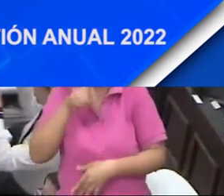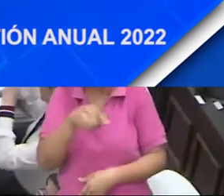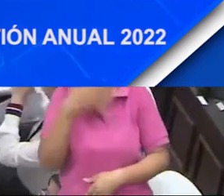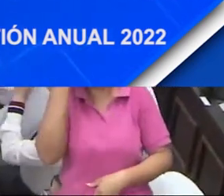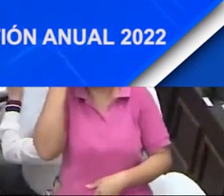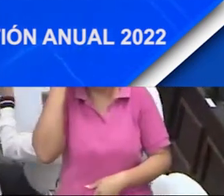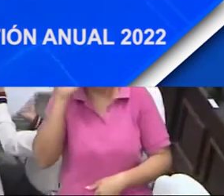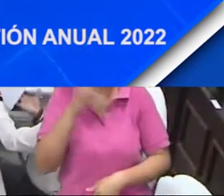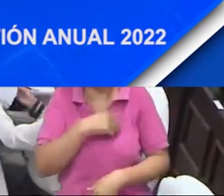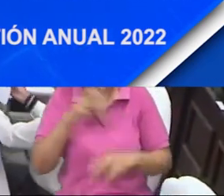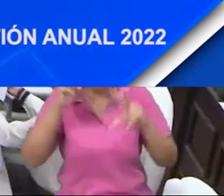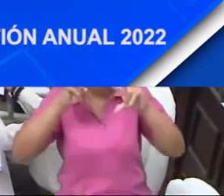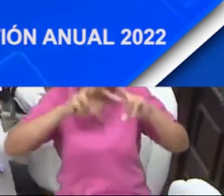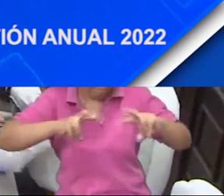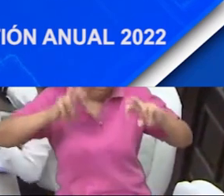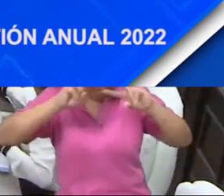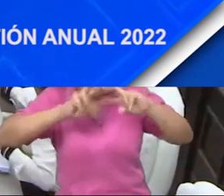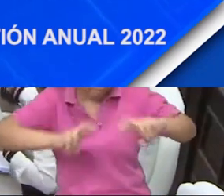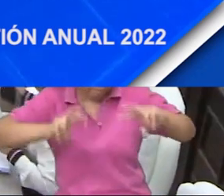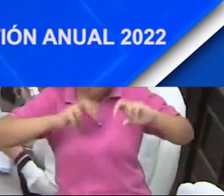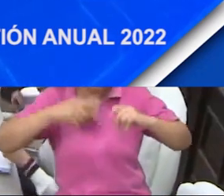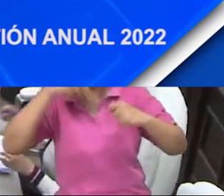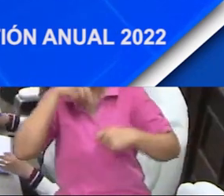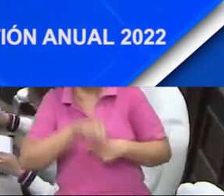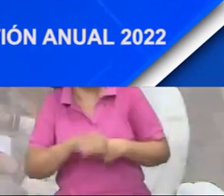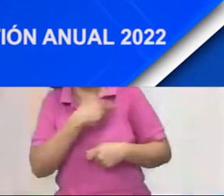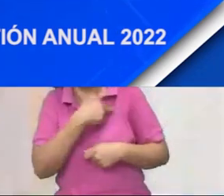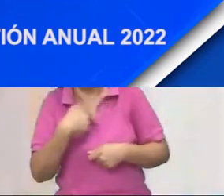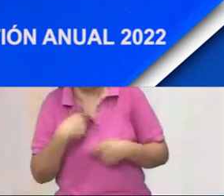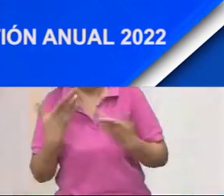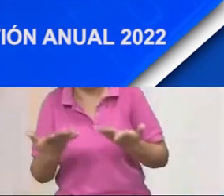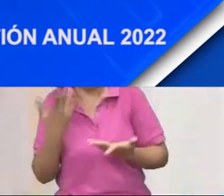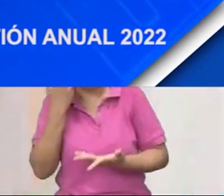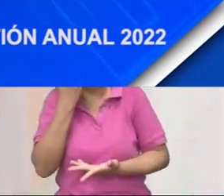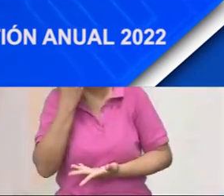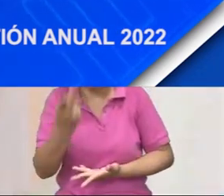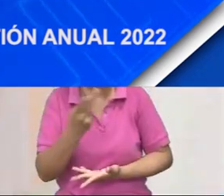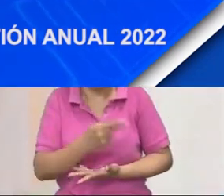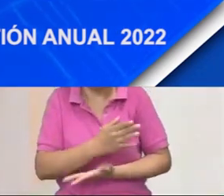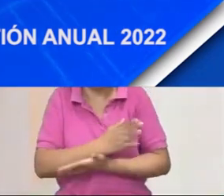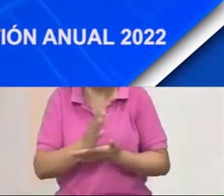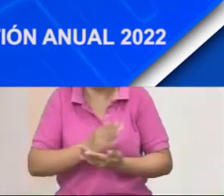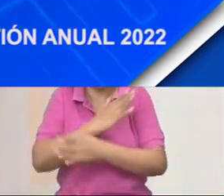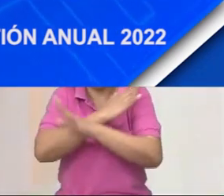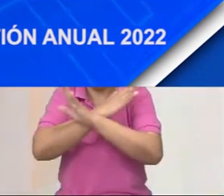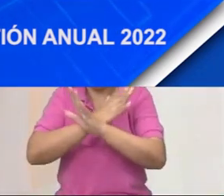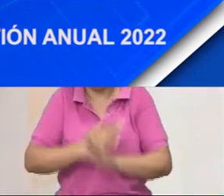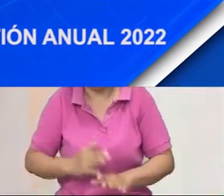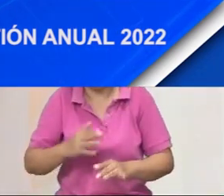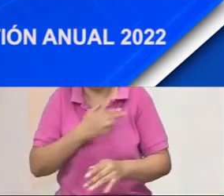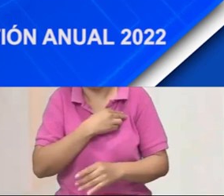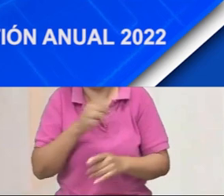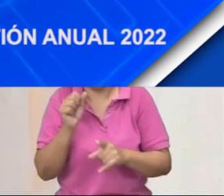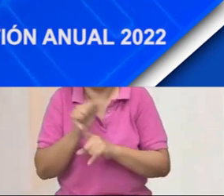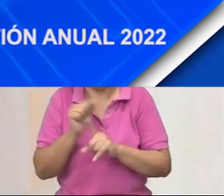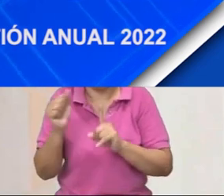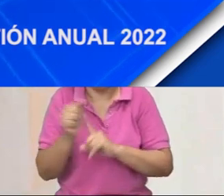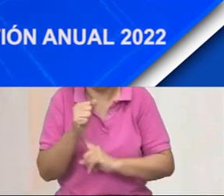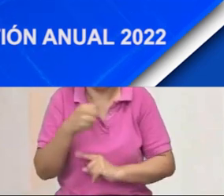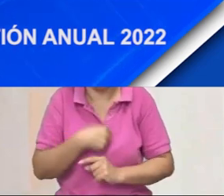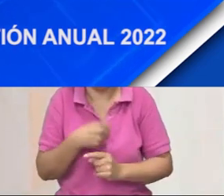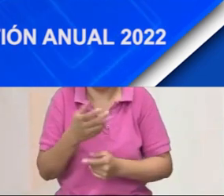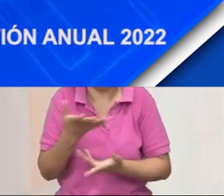anual 2022 de dicha institución a través del Superintendente de Bancos Luis Ángel